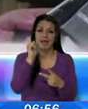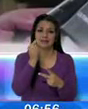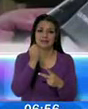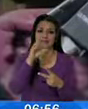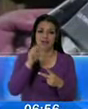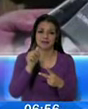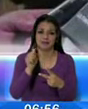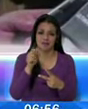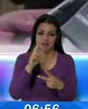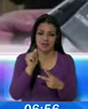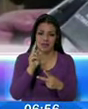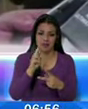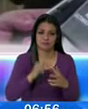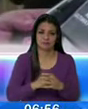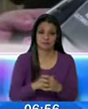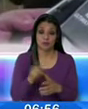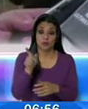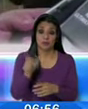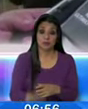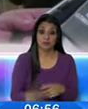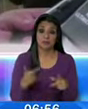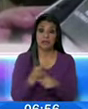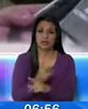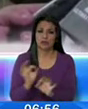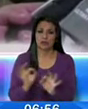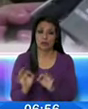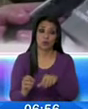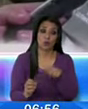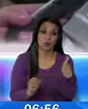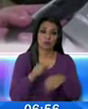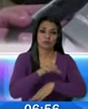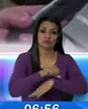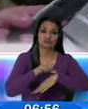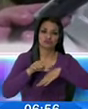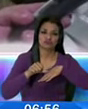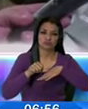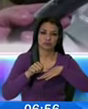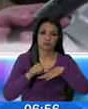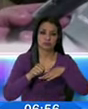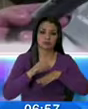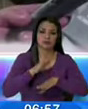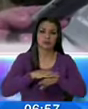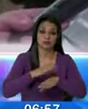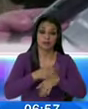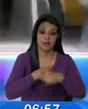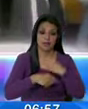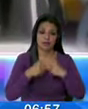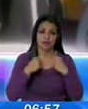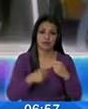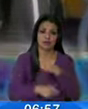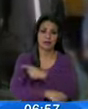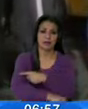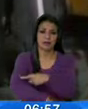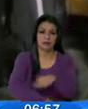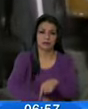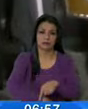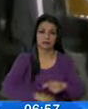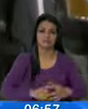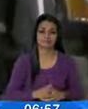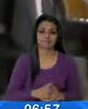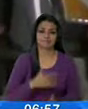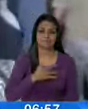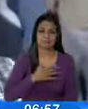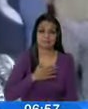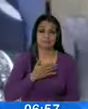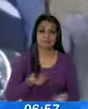peligro. La otra persona está en quirófano, está siendo reparada de una herida muy grave en el brazo. Lamentablemente, este accidente